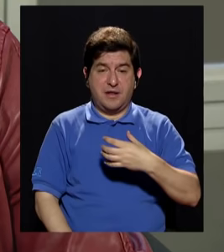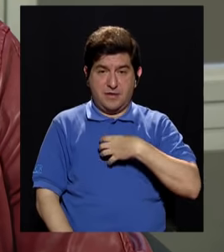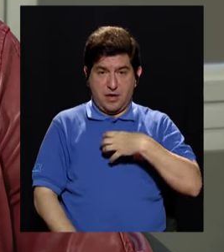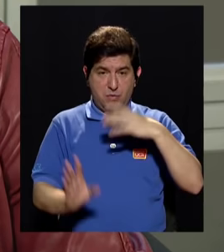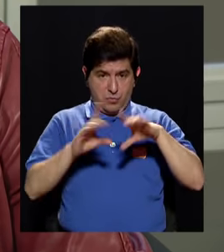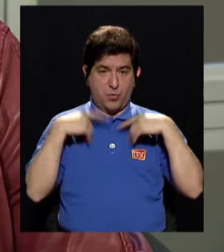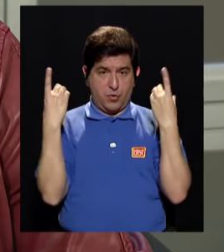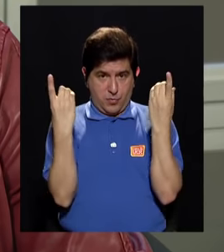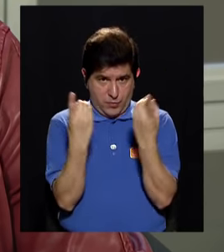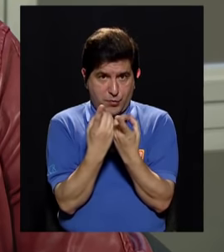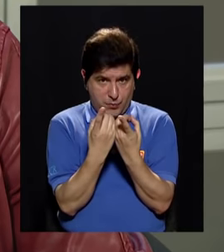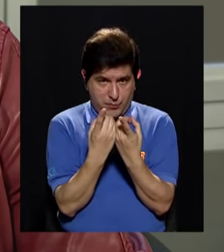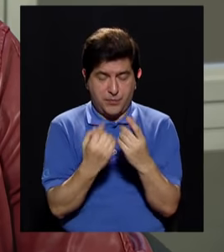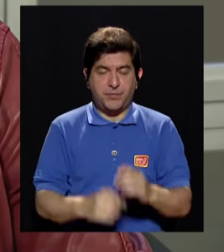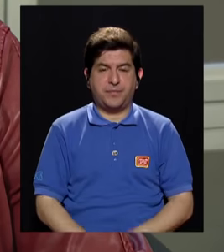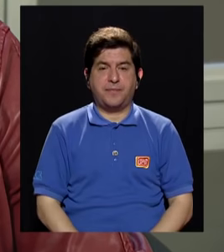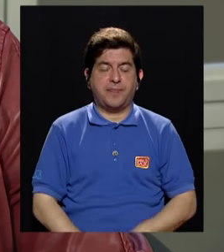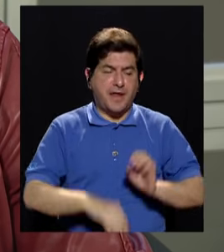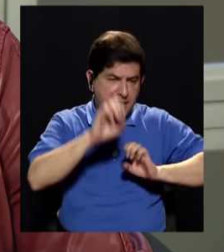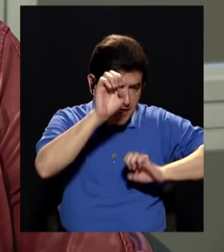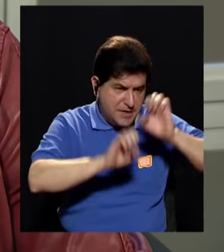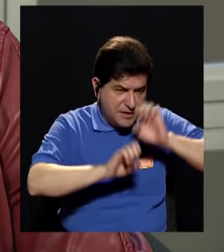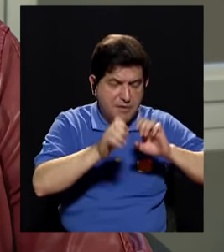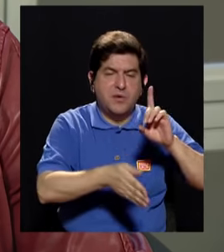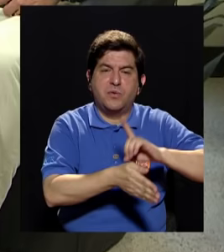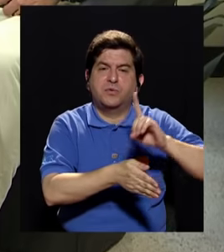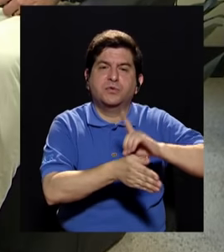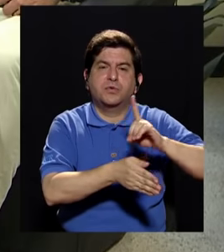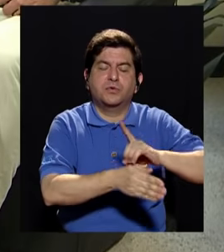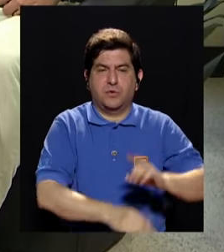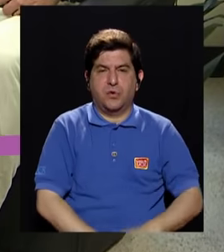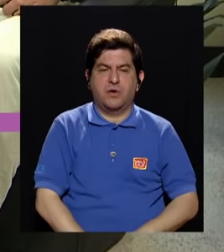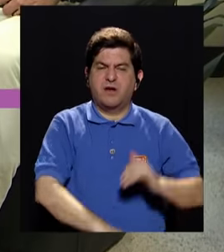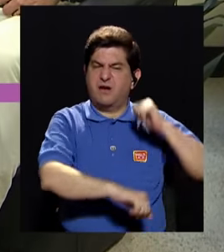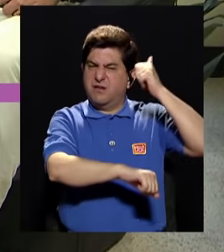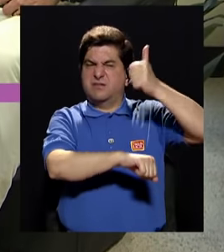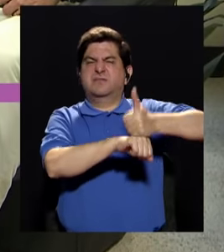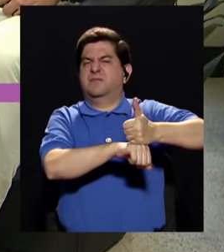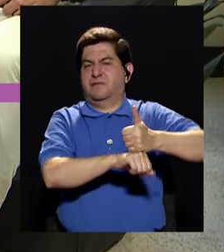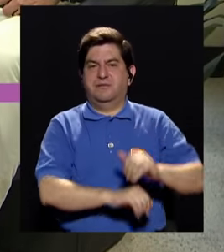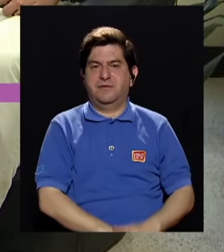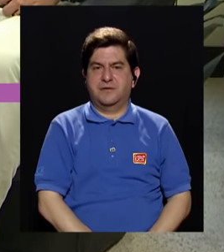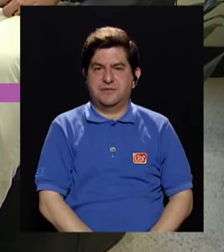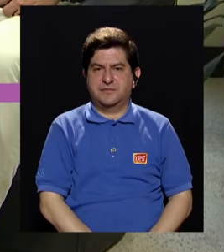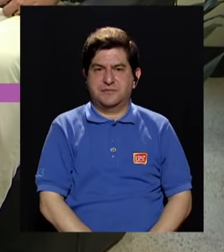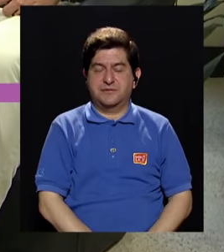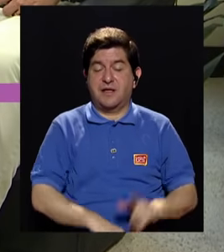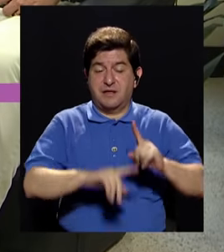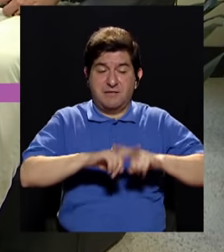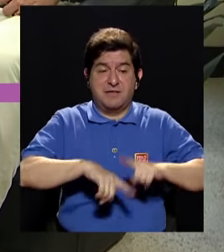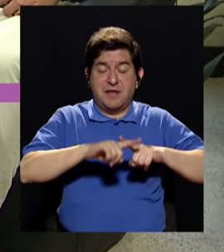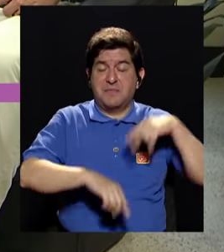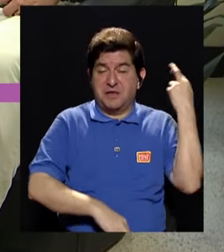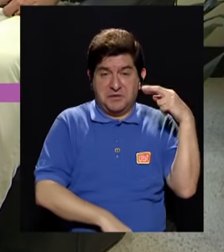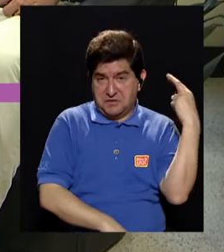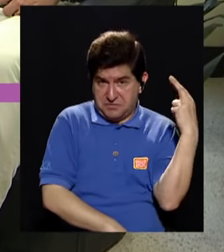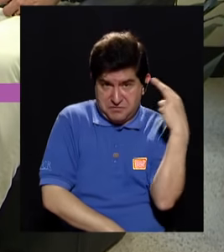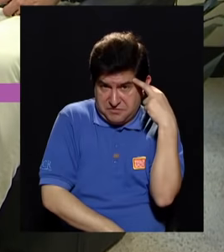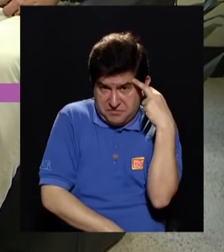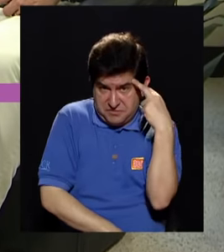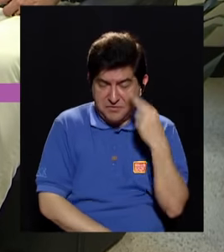departamento y es es valorado por un médico para establecer orientado dependiendo de la